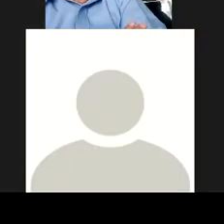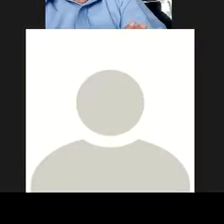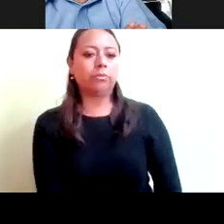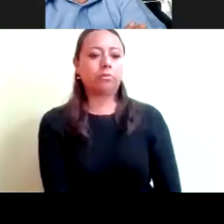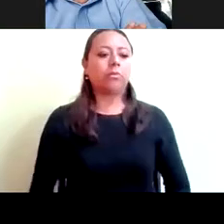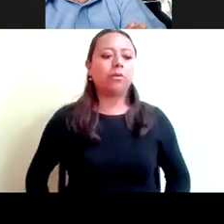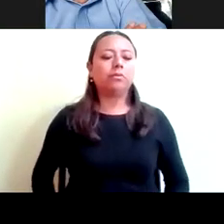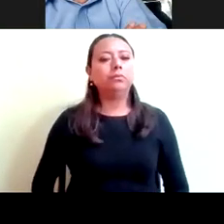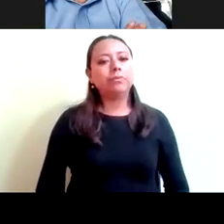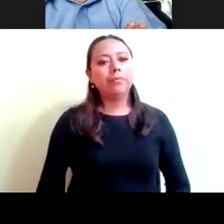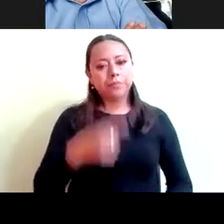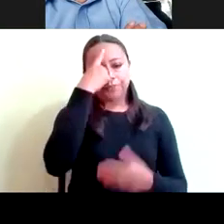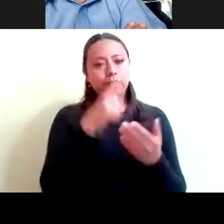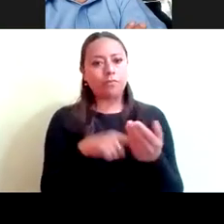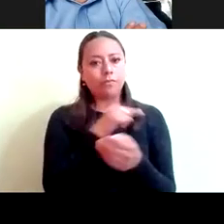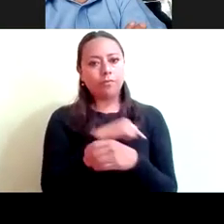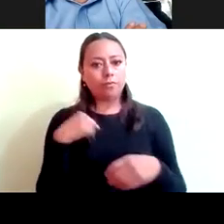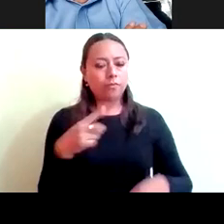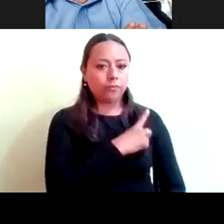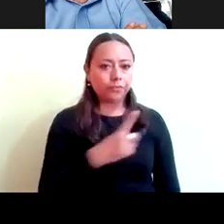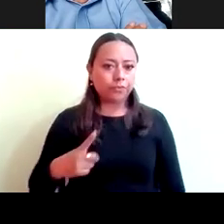creo que deberíamos de